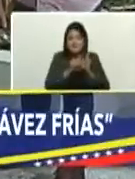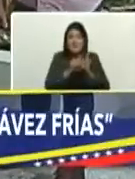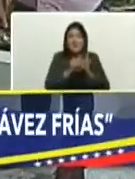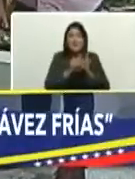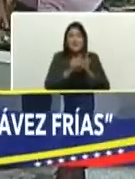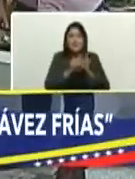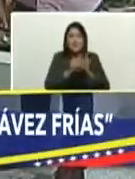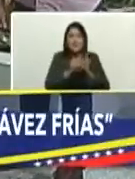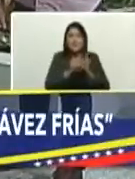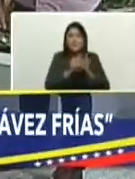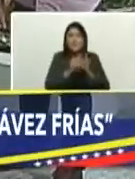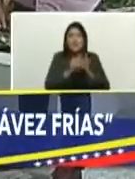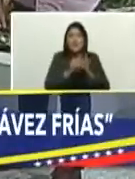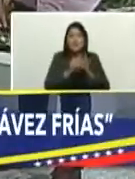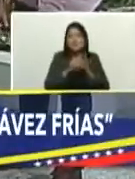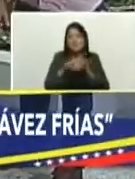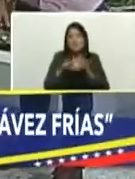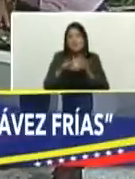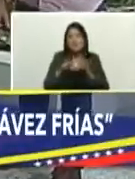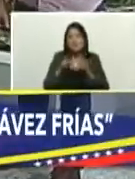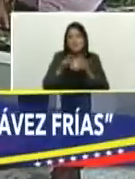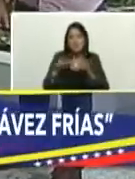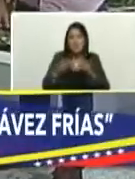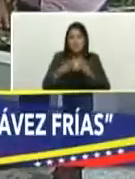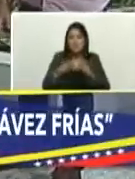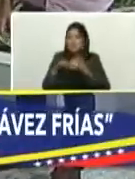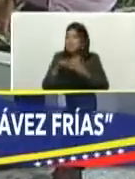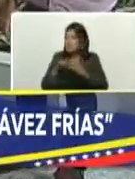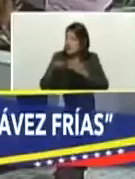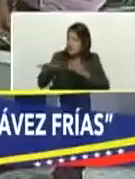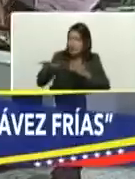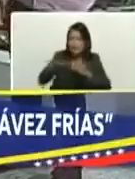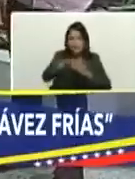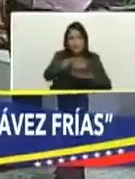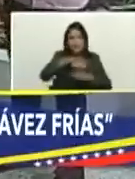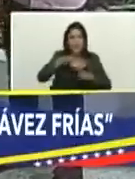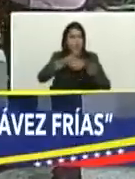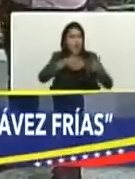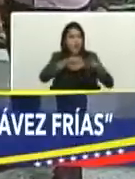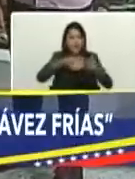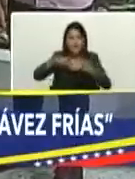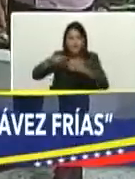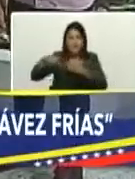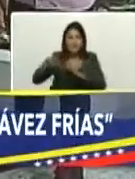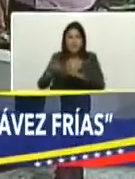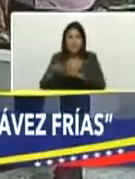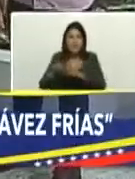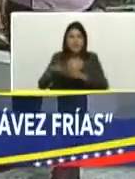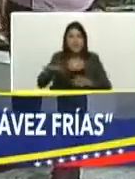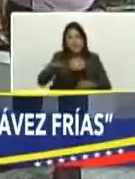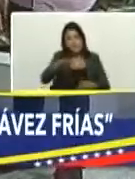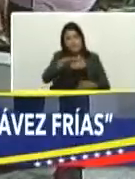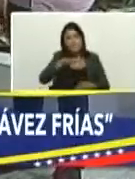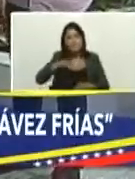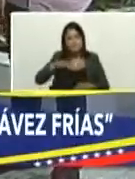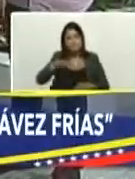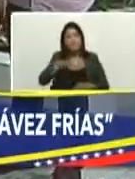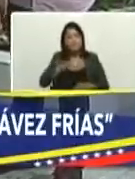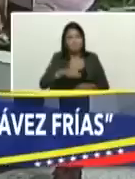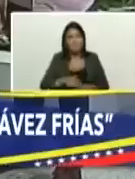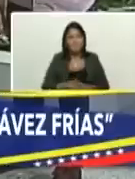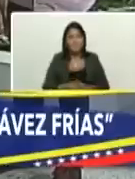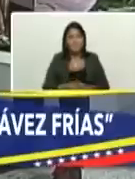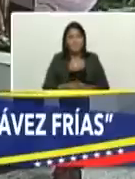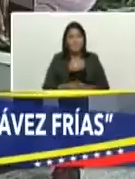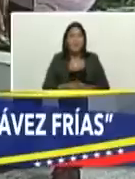Boca de Canelles, a La Puente, a La Blanca, el Abejal, bueno, toda esta zona alrededor que se va a